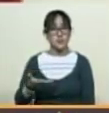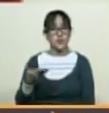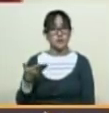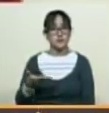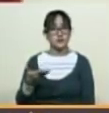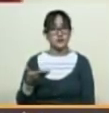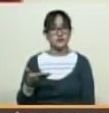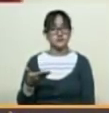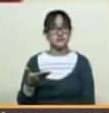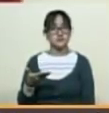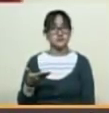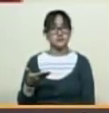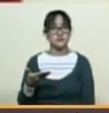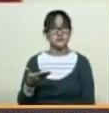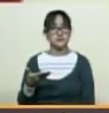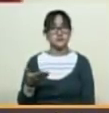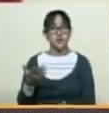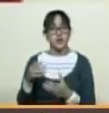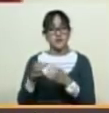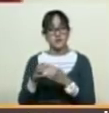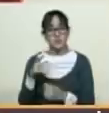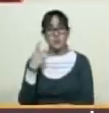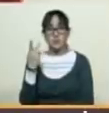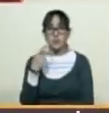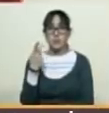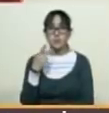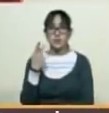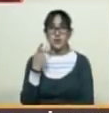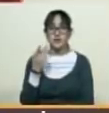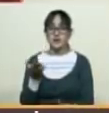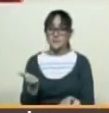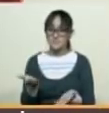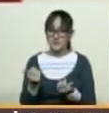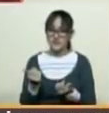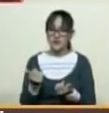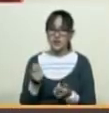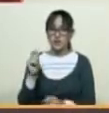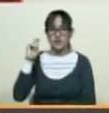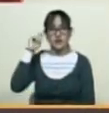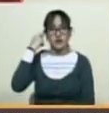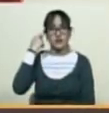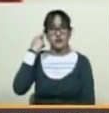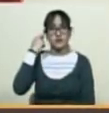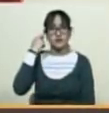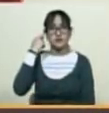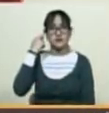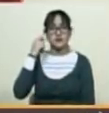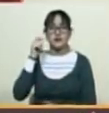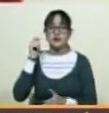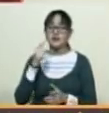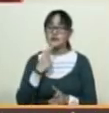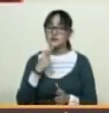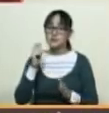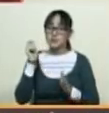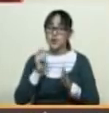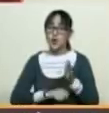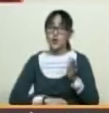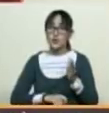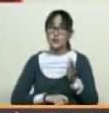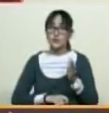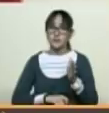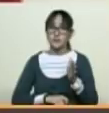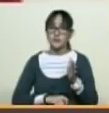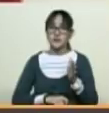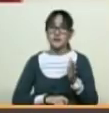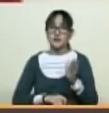estado incluso organizaciones políticas solicitando que la recordemos, y es que está prohibido